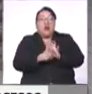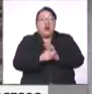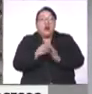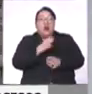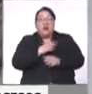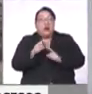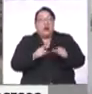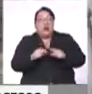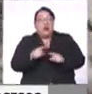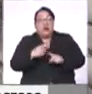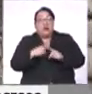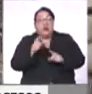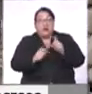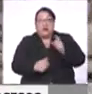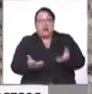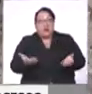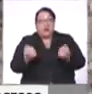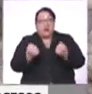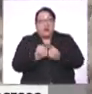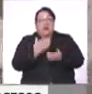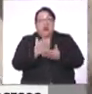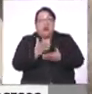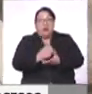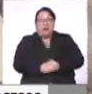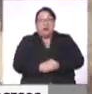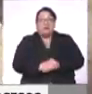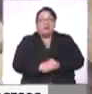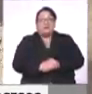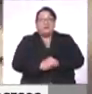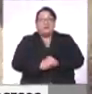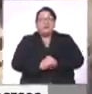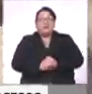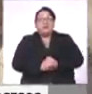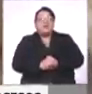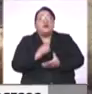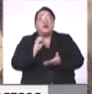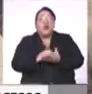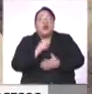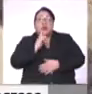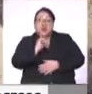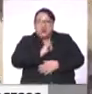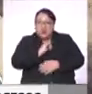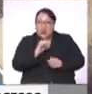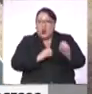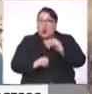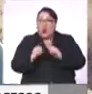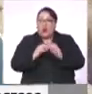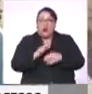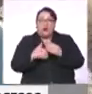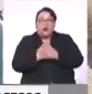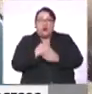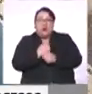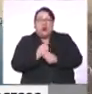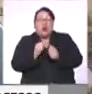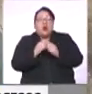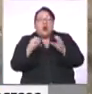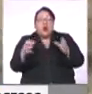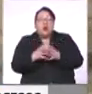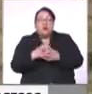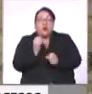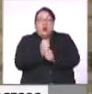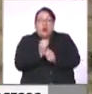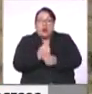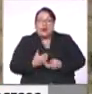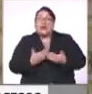gobiernos locales y a los ciudadanos afectados. Además, la entidad formalizadora organiza a la población a través de núcleos